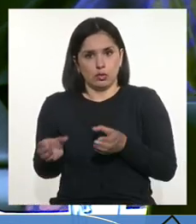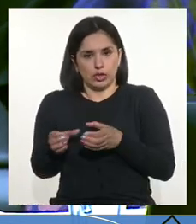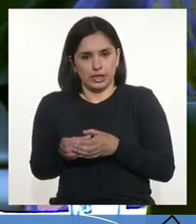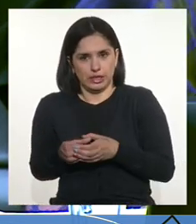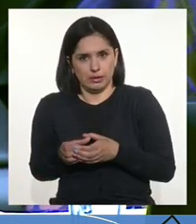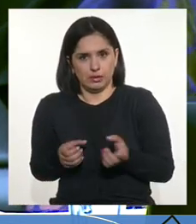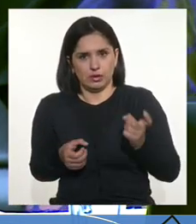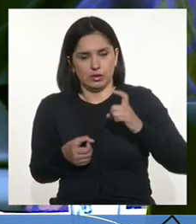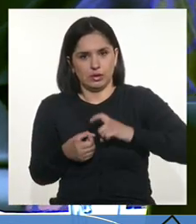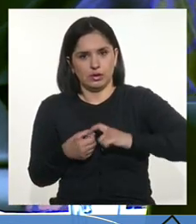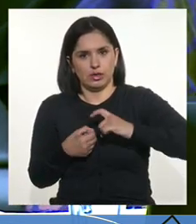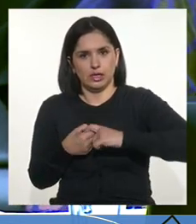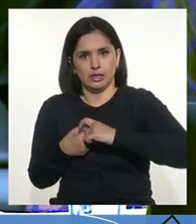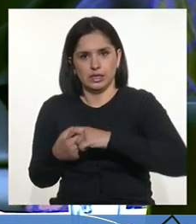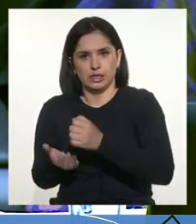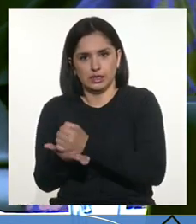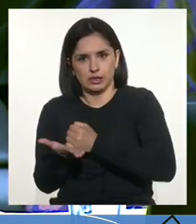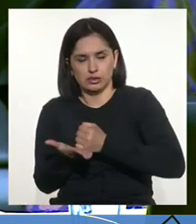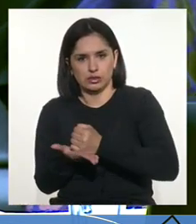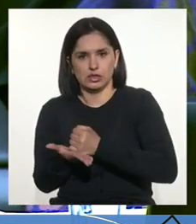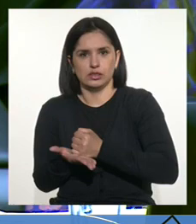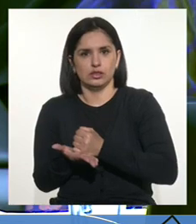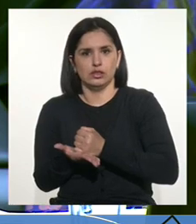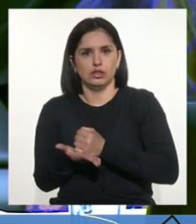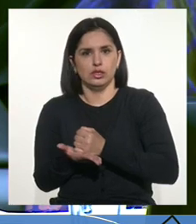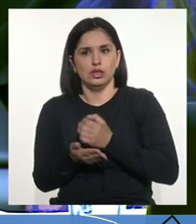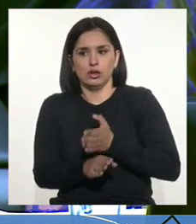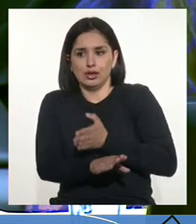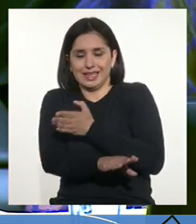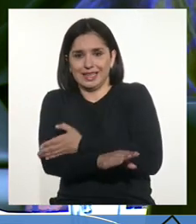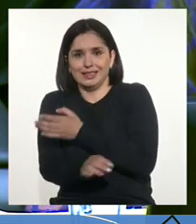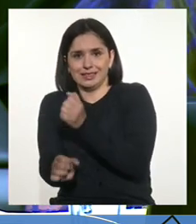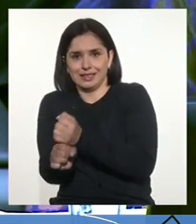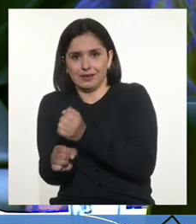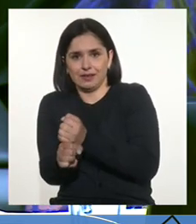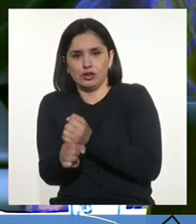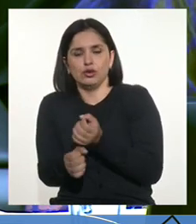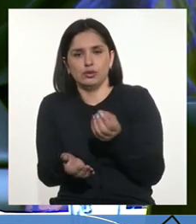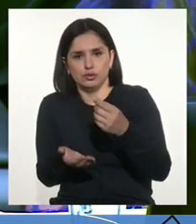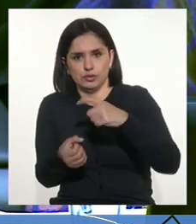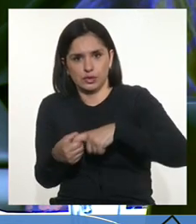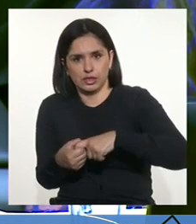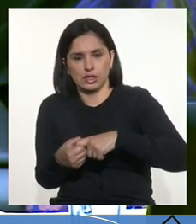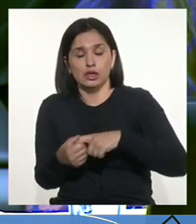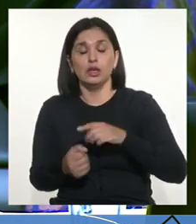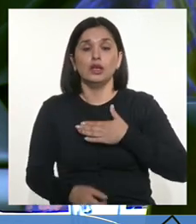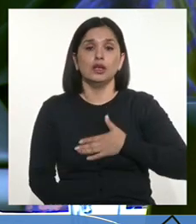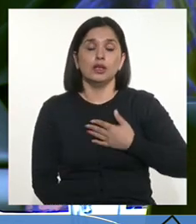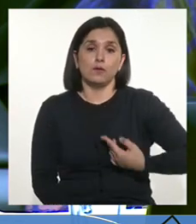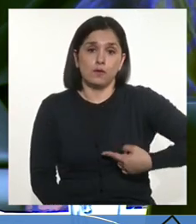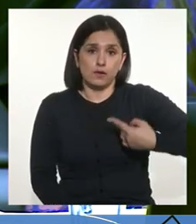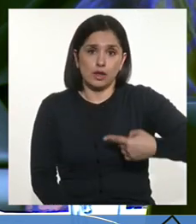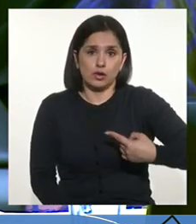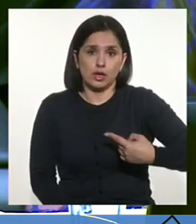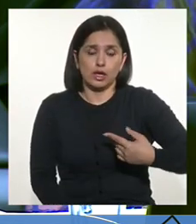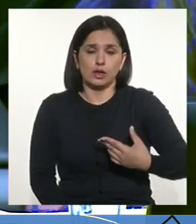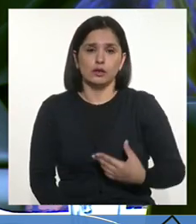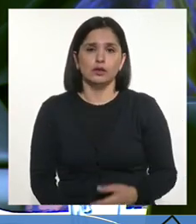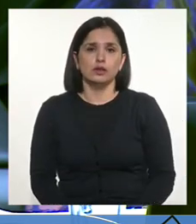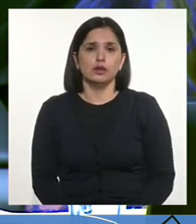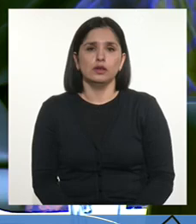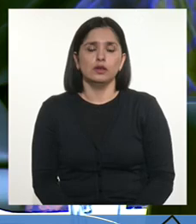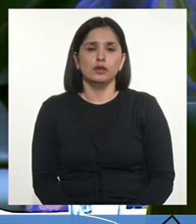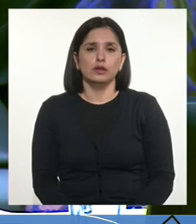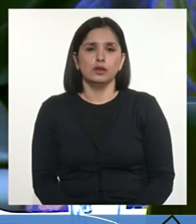de las asociaciones con las cuales se trabajó y yo presidente quiero valorar absolutamente